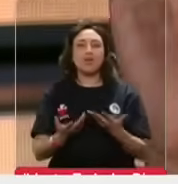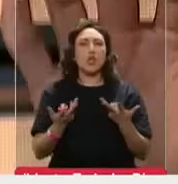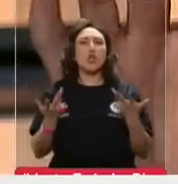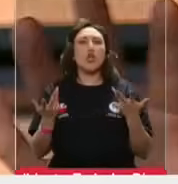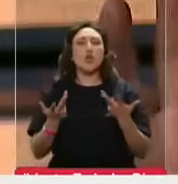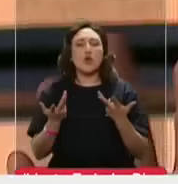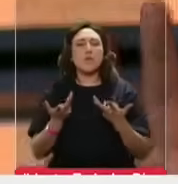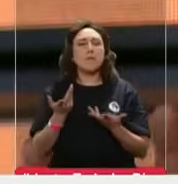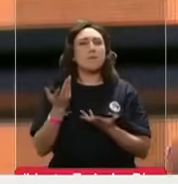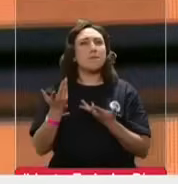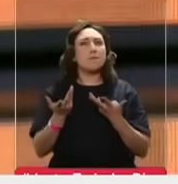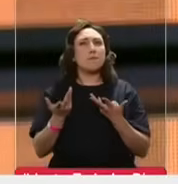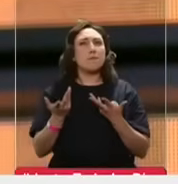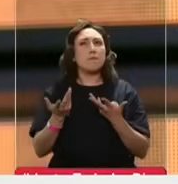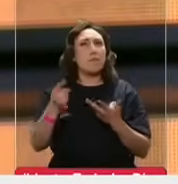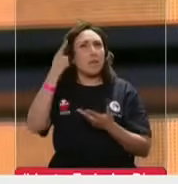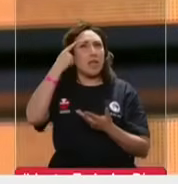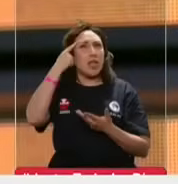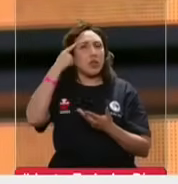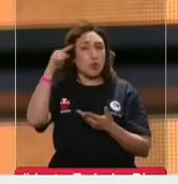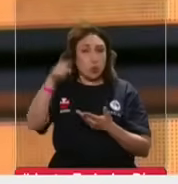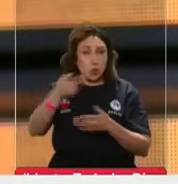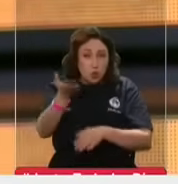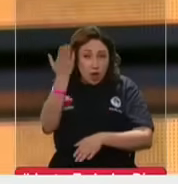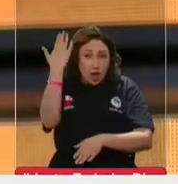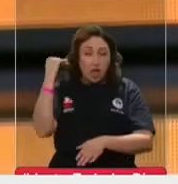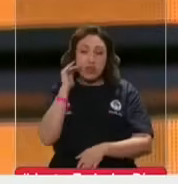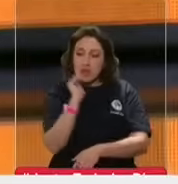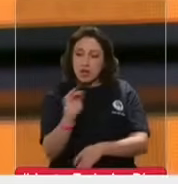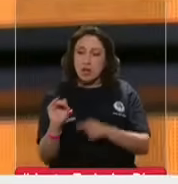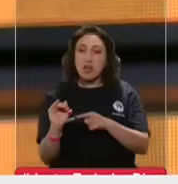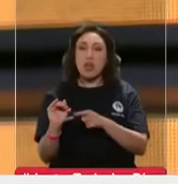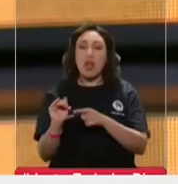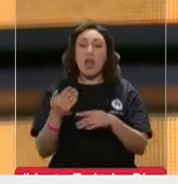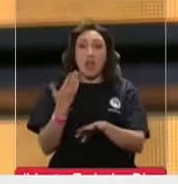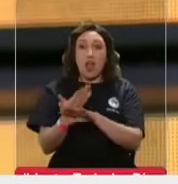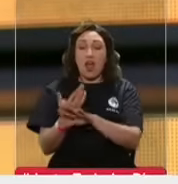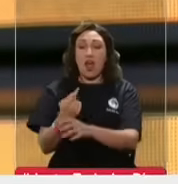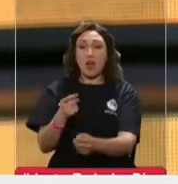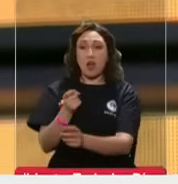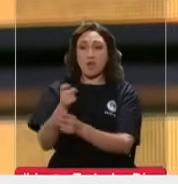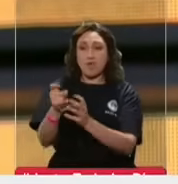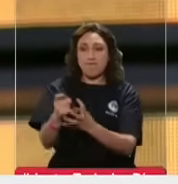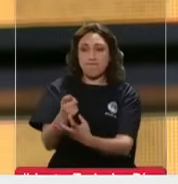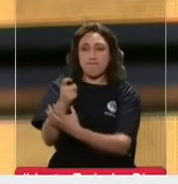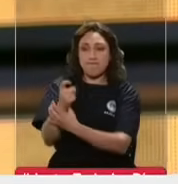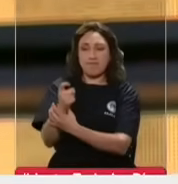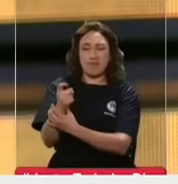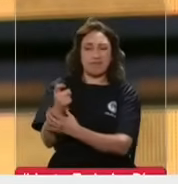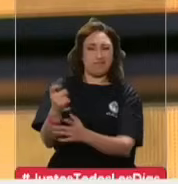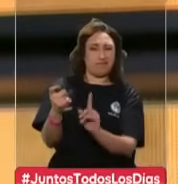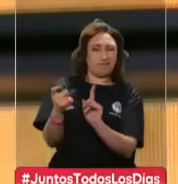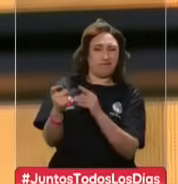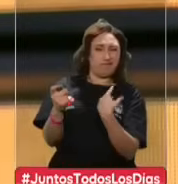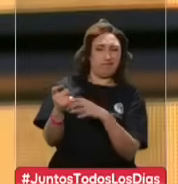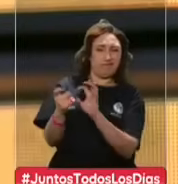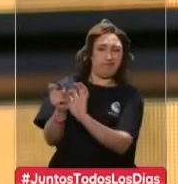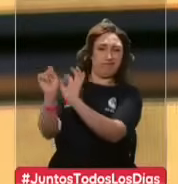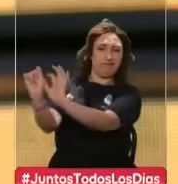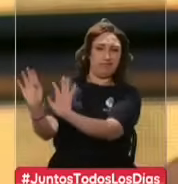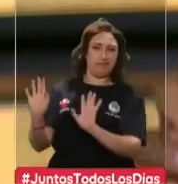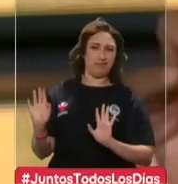¿cómo te ve esa niña que tenía esta prótesis colgada ahí en la puerta, sí, durante